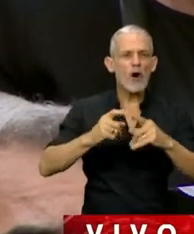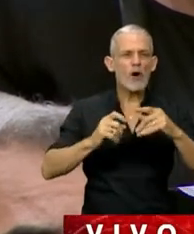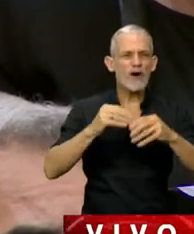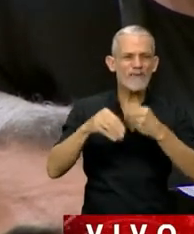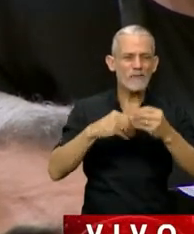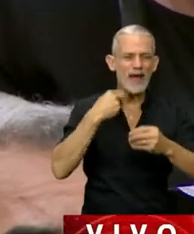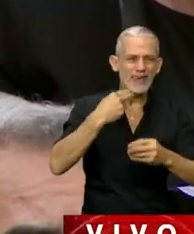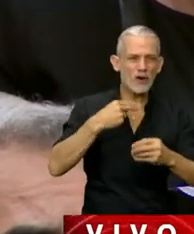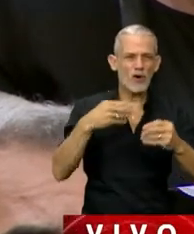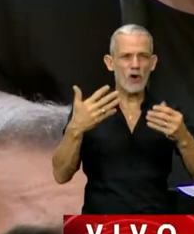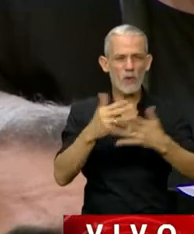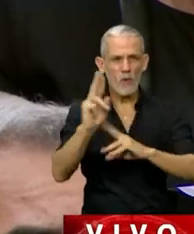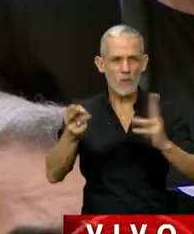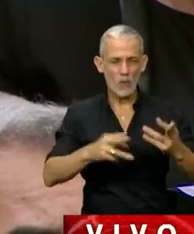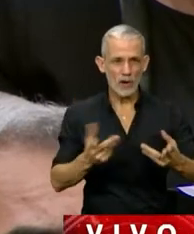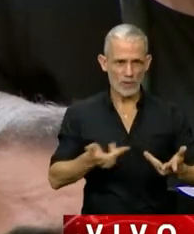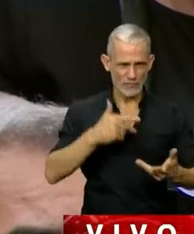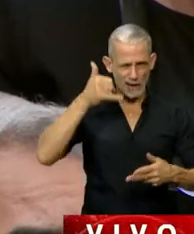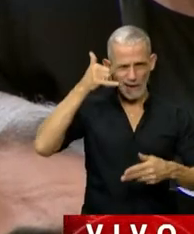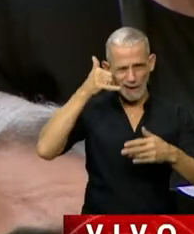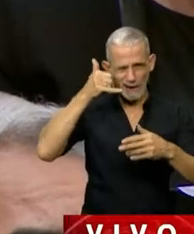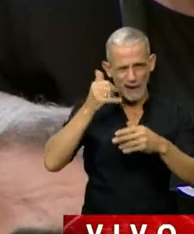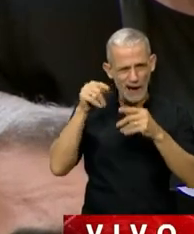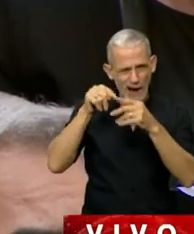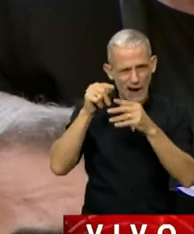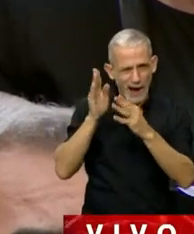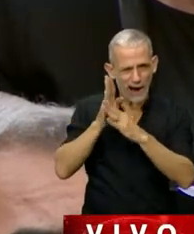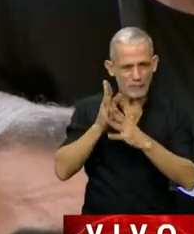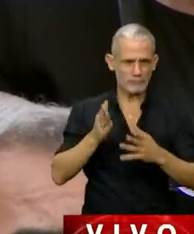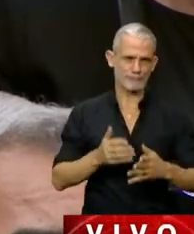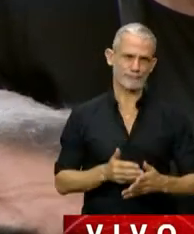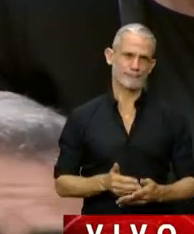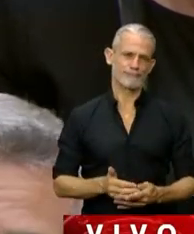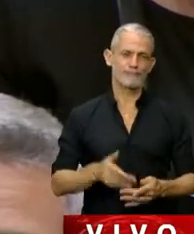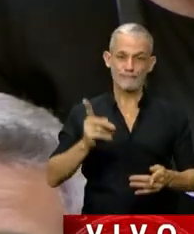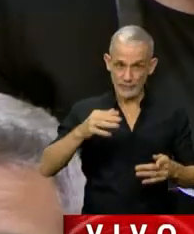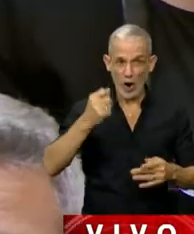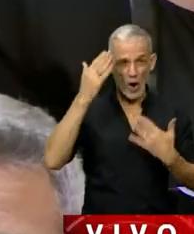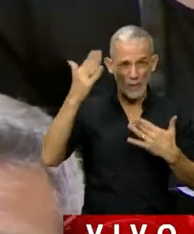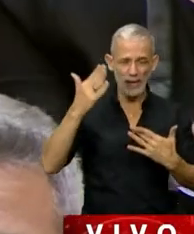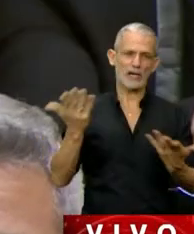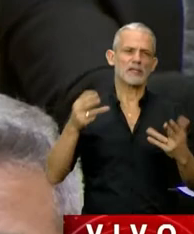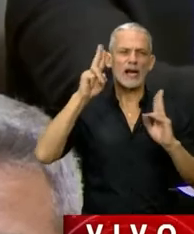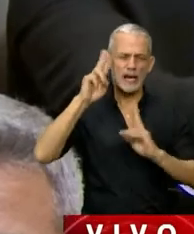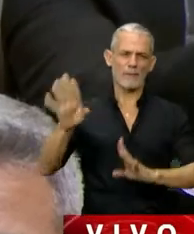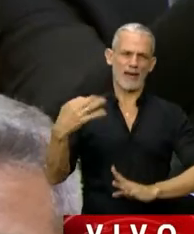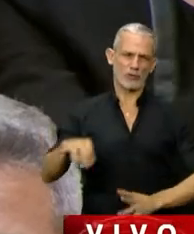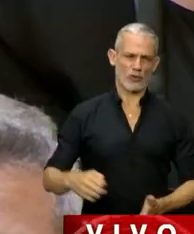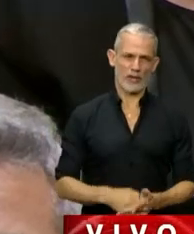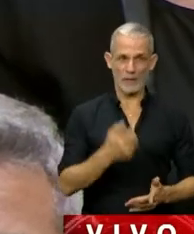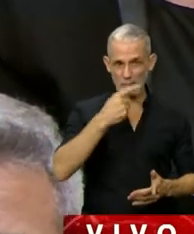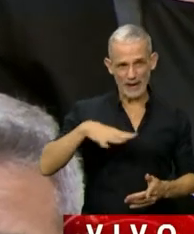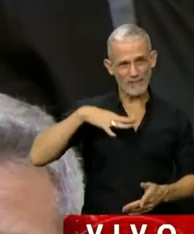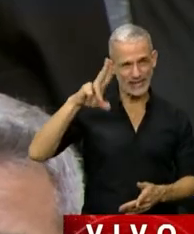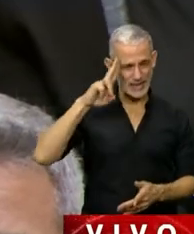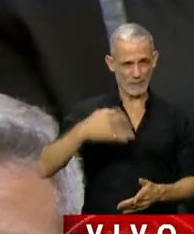que terminaron incluso escuchando y revisando sus teléfonos. Eso hubiera sido un verdadero homenaje, o por lo menos no hubiera sido la falta de